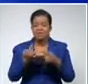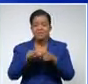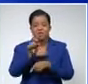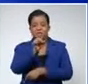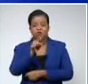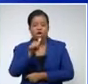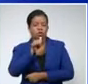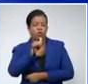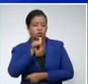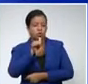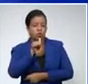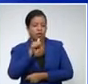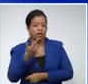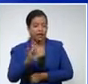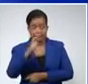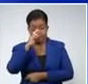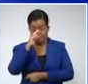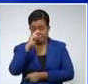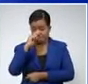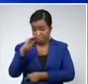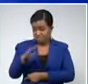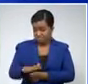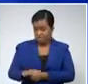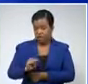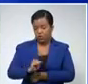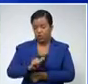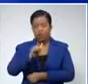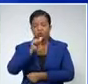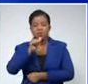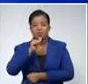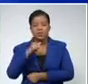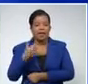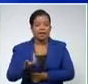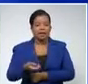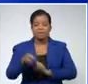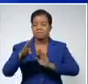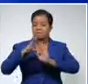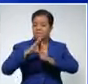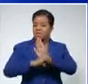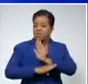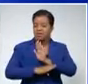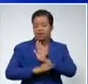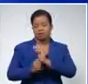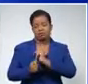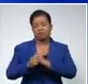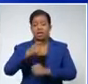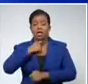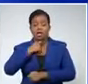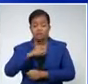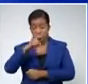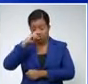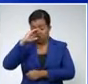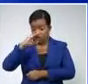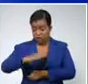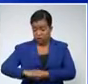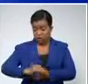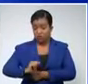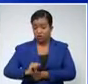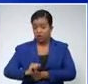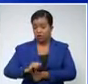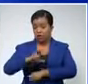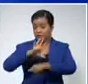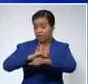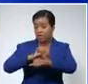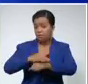tema de los menores. Y hay dudas sobre protocolos. ¿Qué se hace con los niños, los pacientes en edades pediátricas, niños, adolescentes?